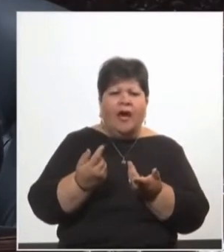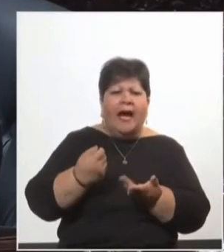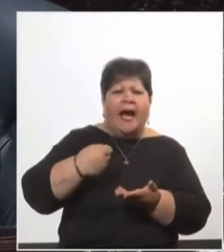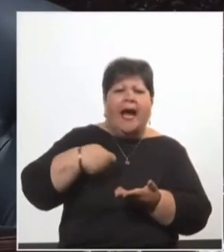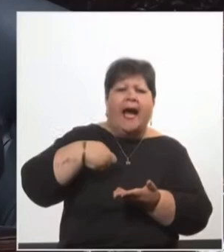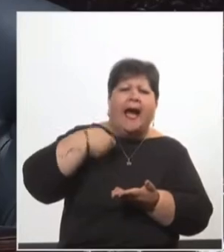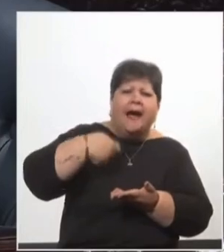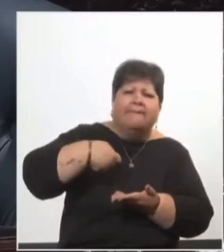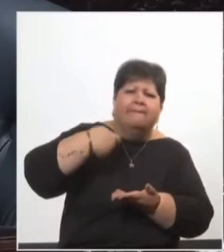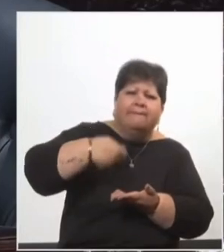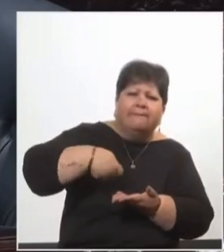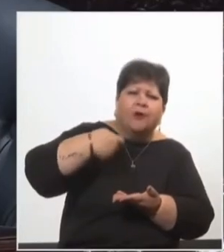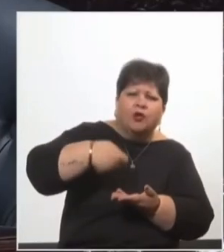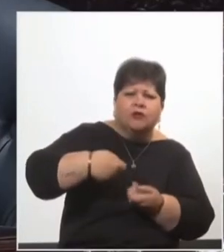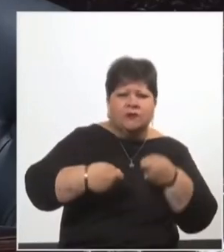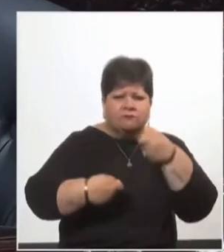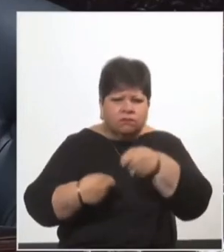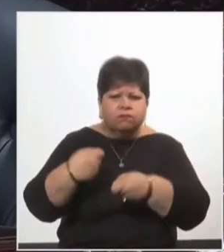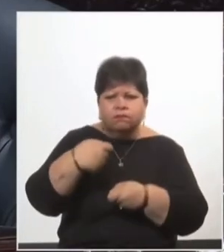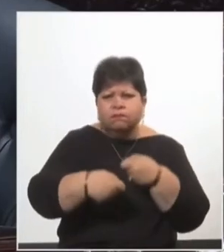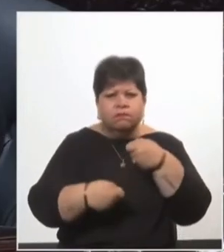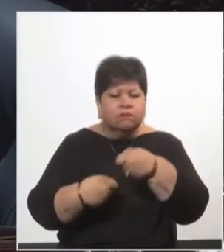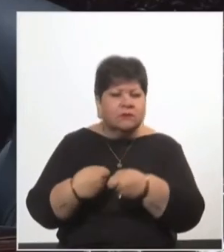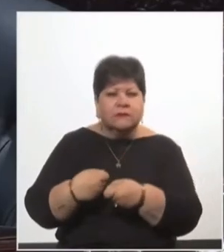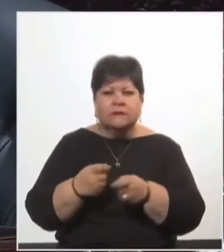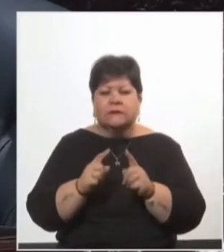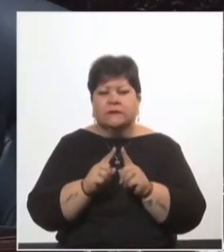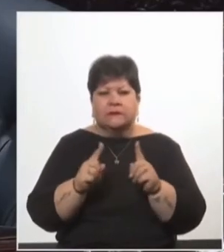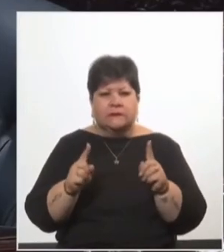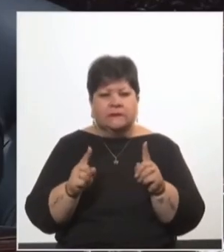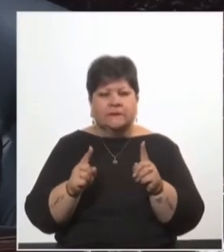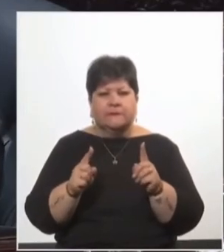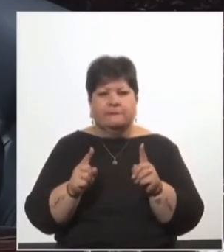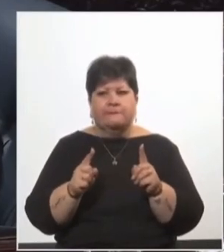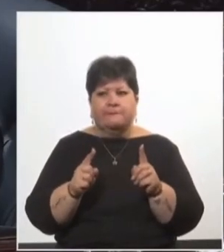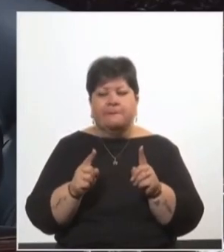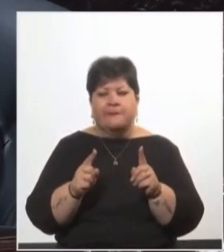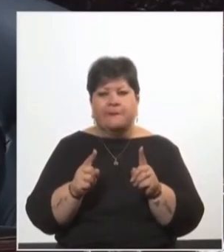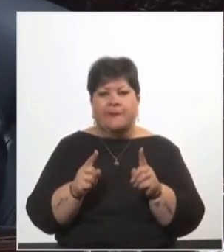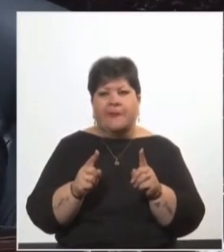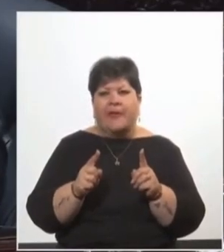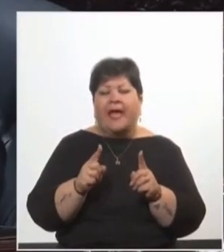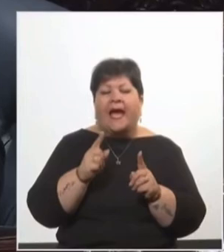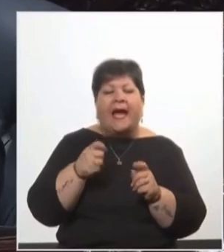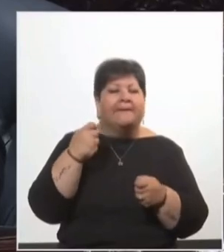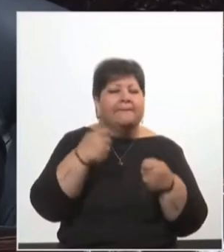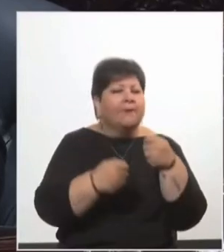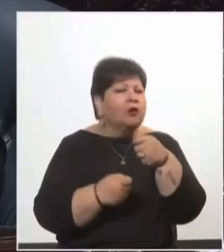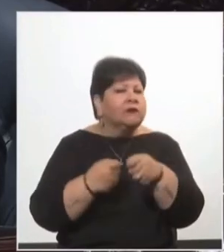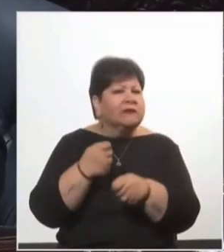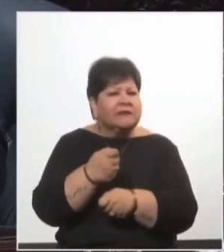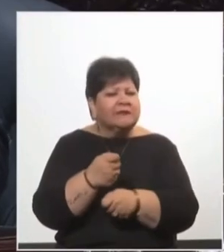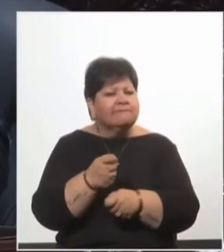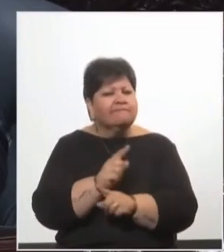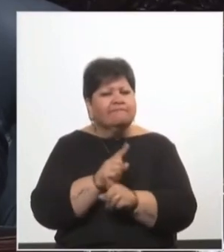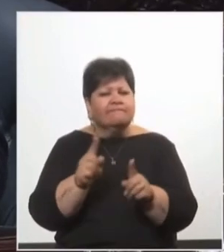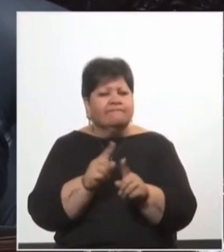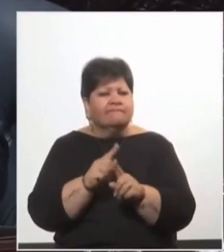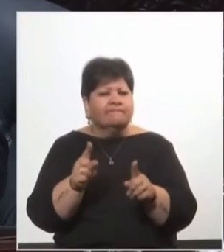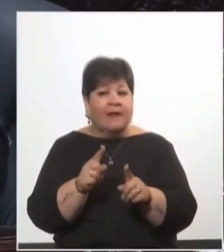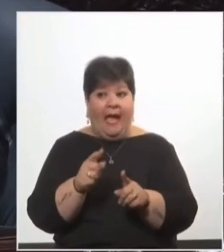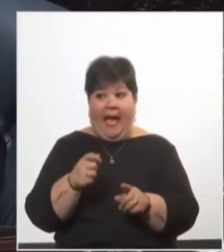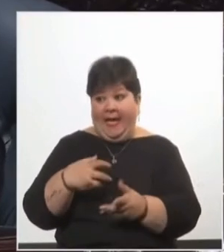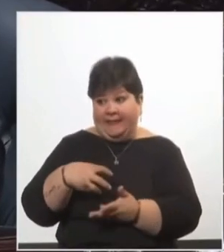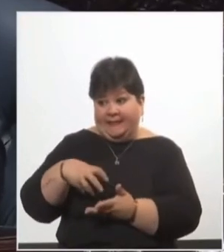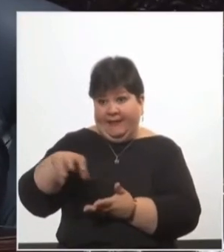de todos los parámetros del sistema. Sobre todo sí de las prestaciones, pero no de los aportes. Y hay sectores que aportan